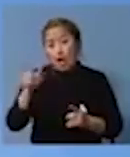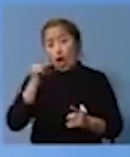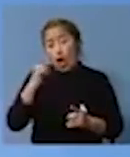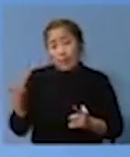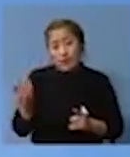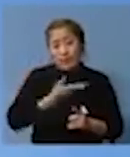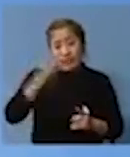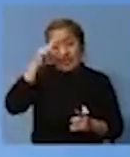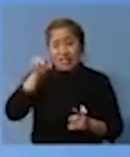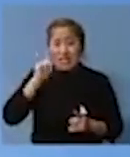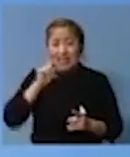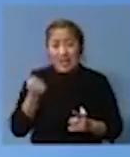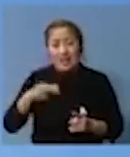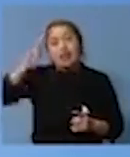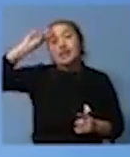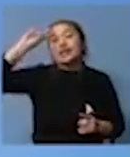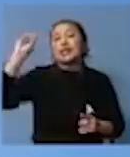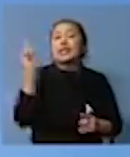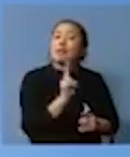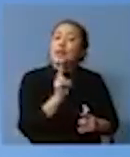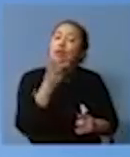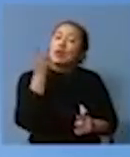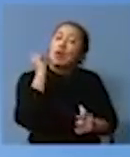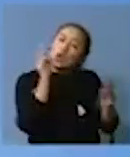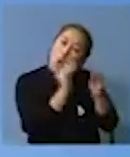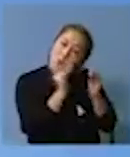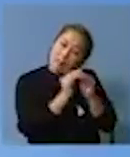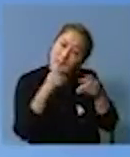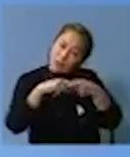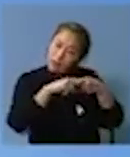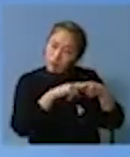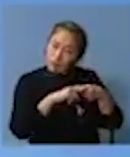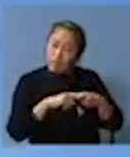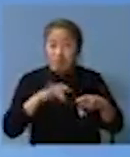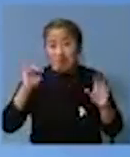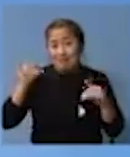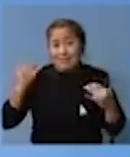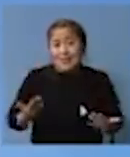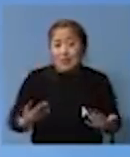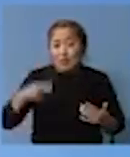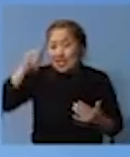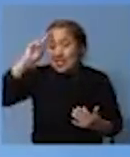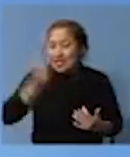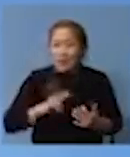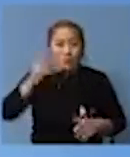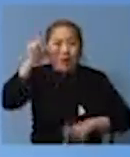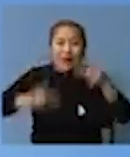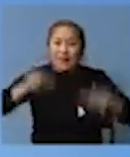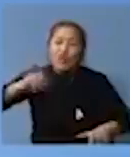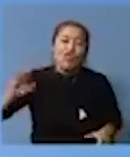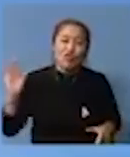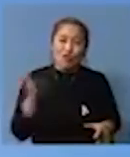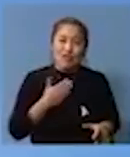dice, mi respeto para los compañeros camioneros, seguramente, pero el respeto también para el resto de